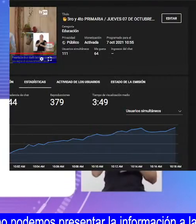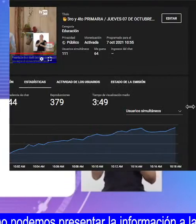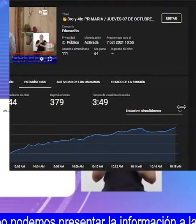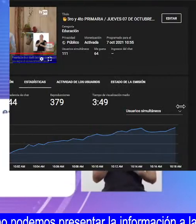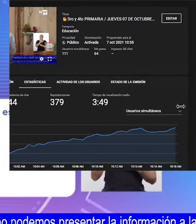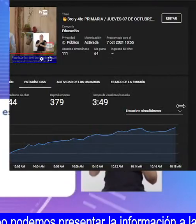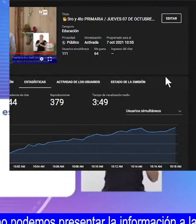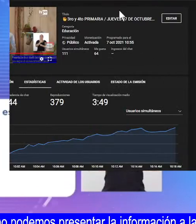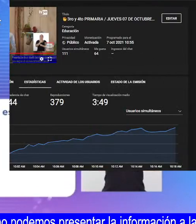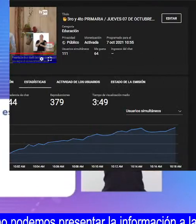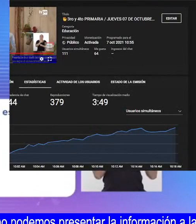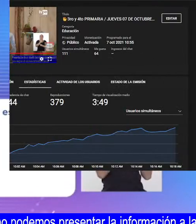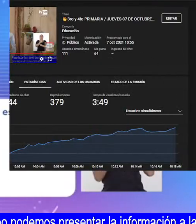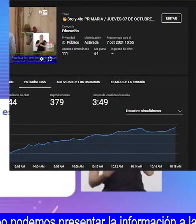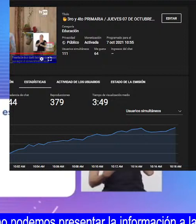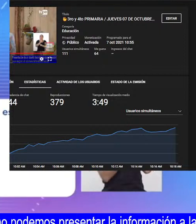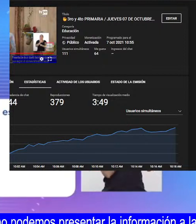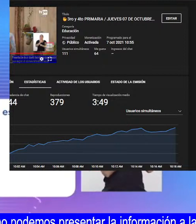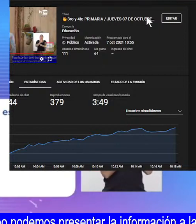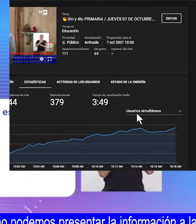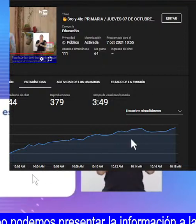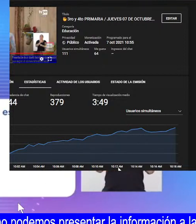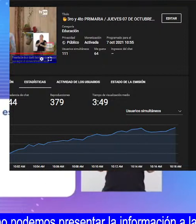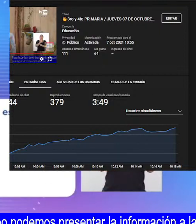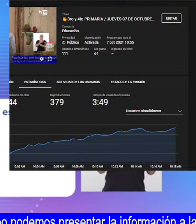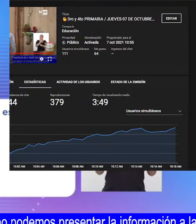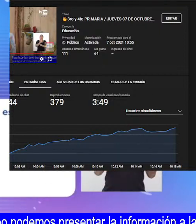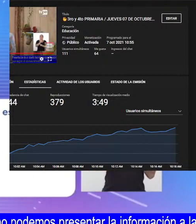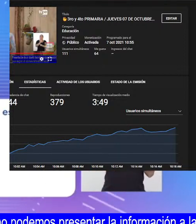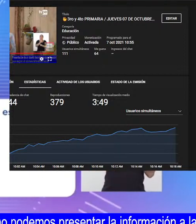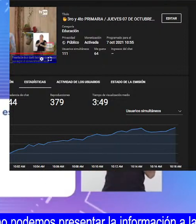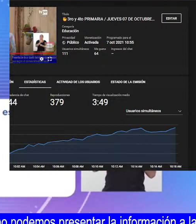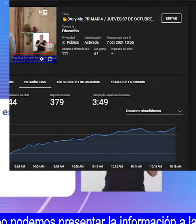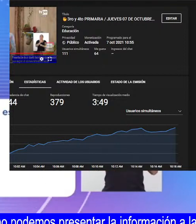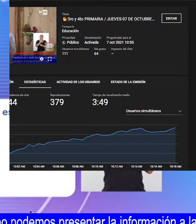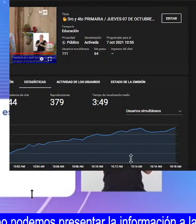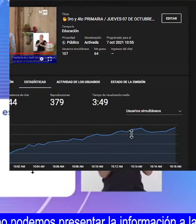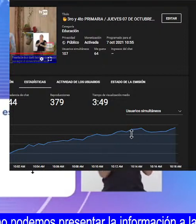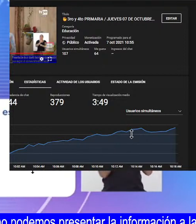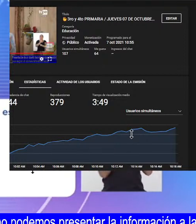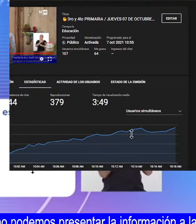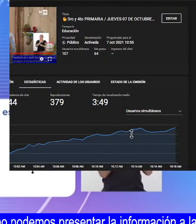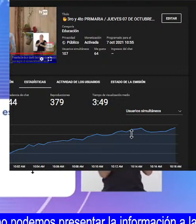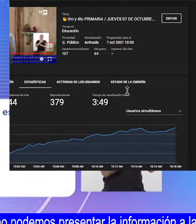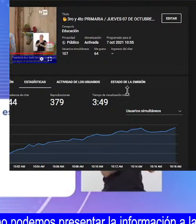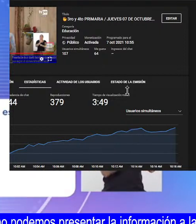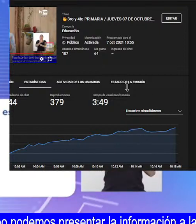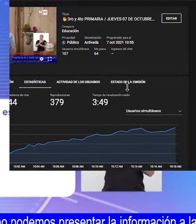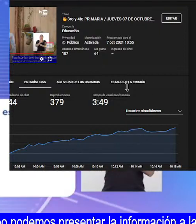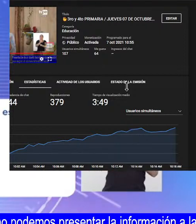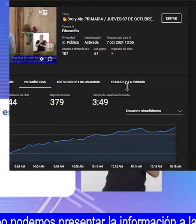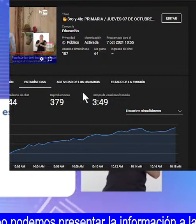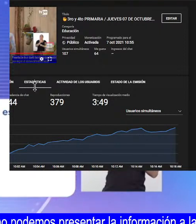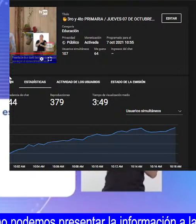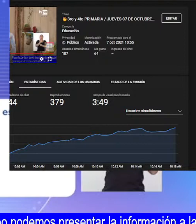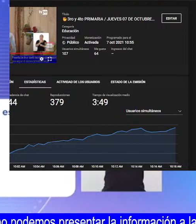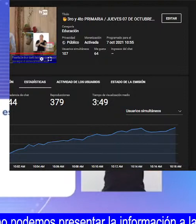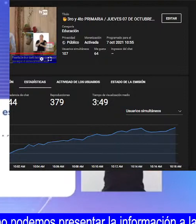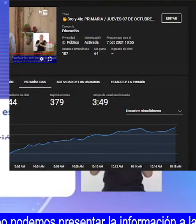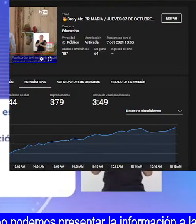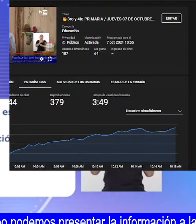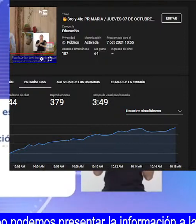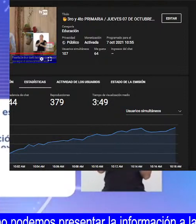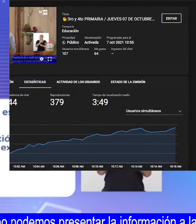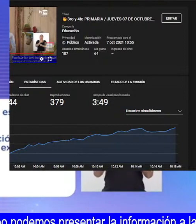el afiche es nuestro apoyo visual. Debemos describir cada una de sus partes, el eslogan, las imágenes y la información.